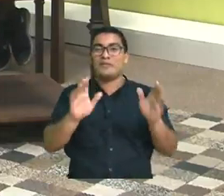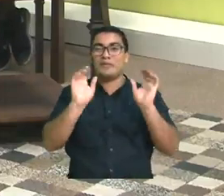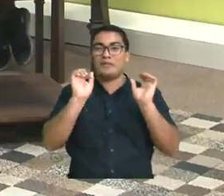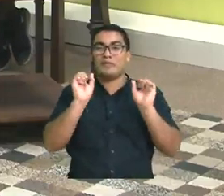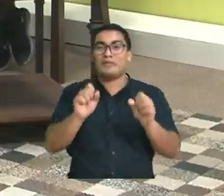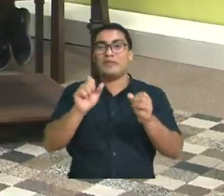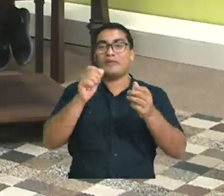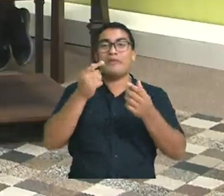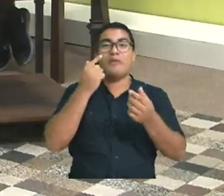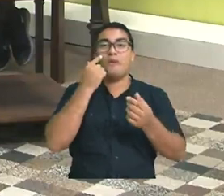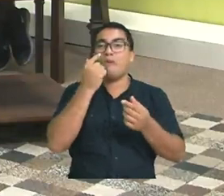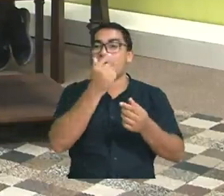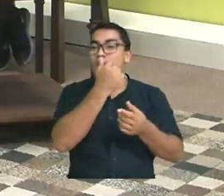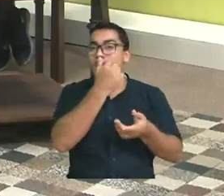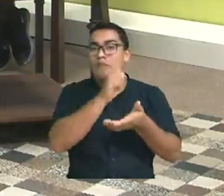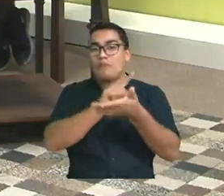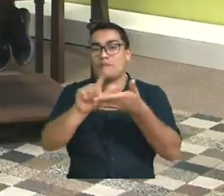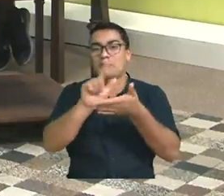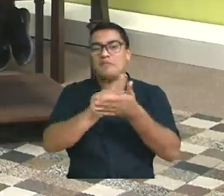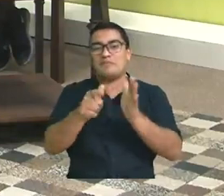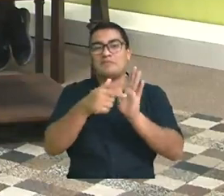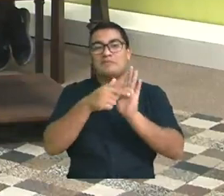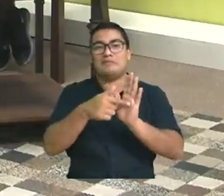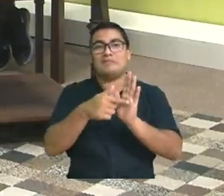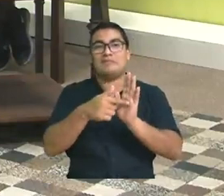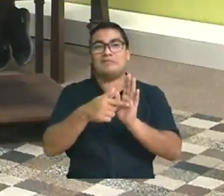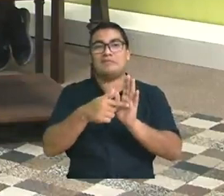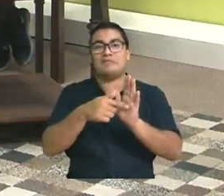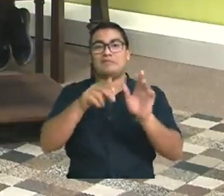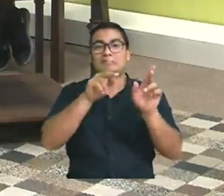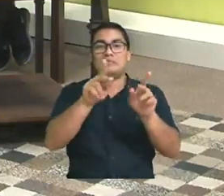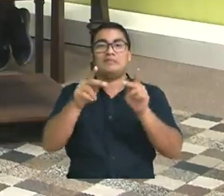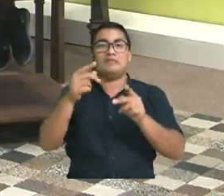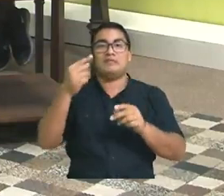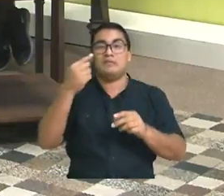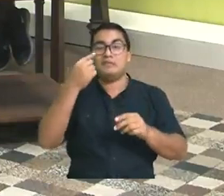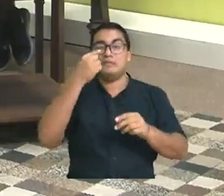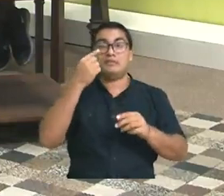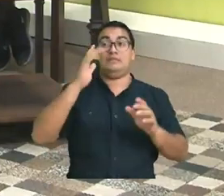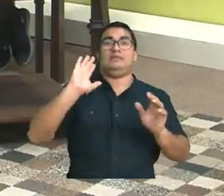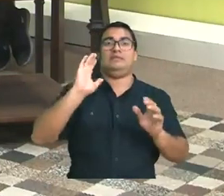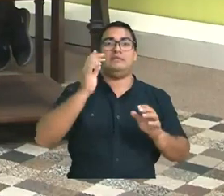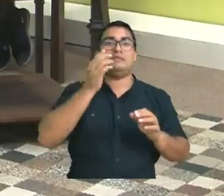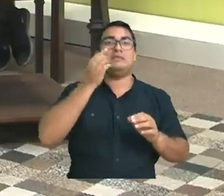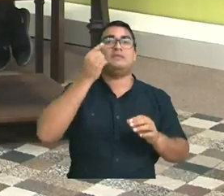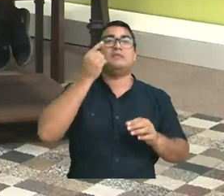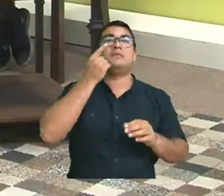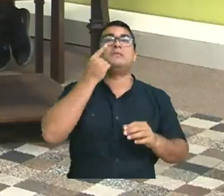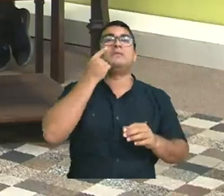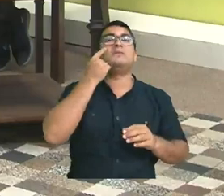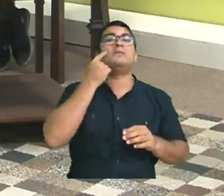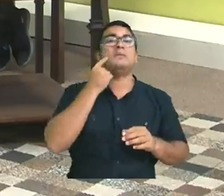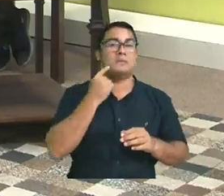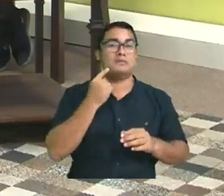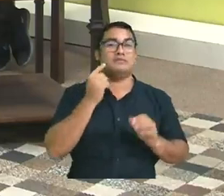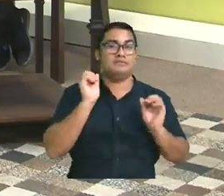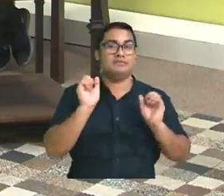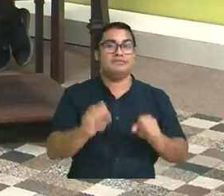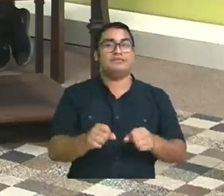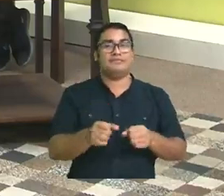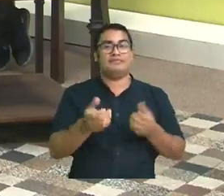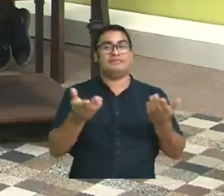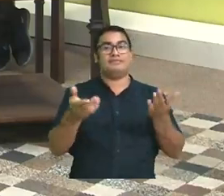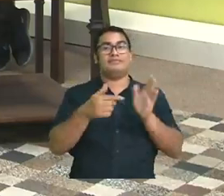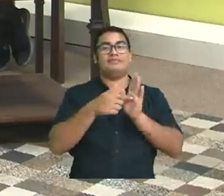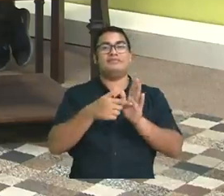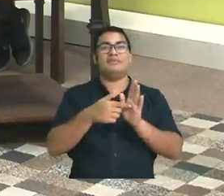limpiar el ojo, porque, por ejemplo, cuando nos hincamos el ojo, lo primero que pasa en el ojo en el ojo, valga la redundancia, es que lagrimea. Cuando